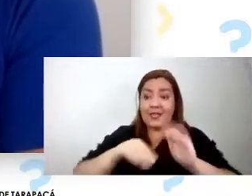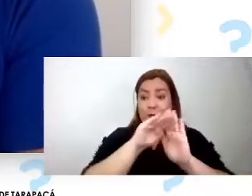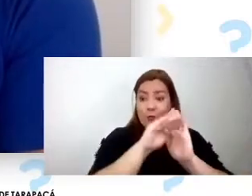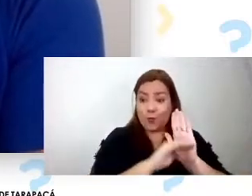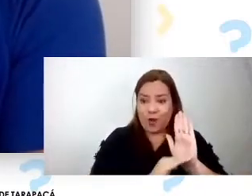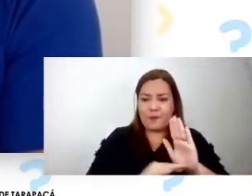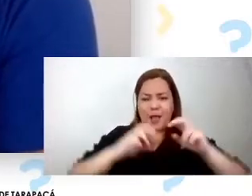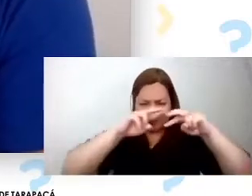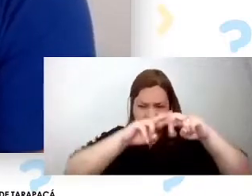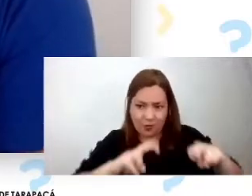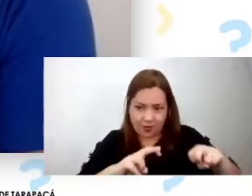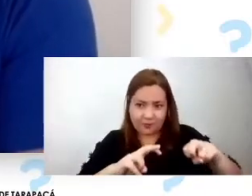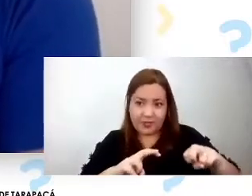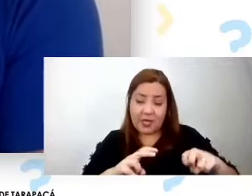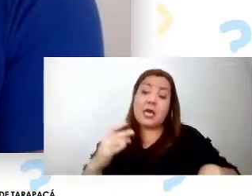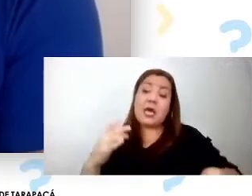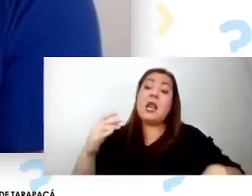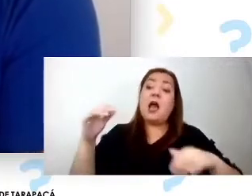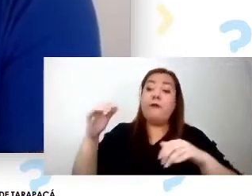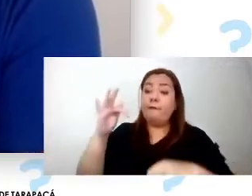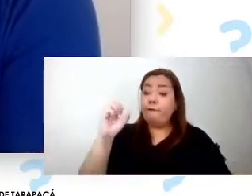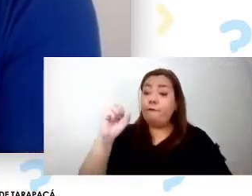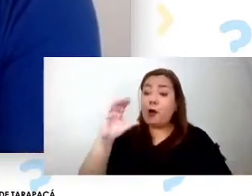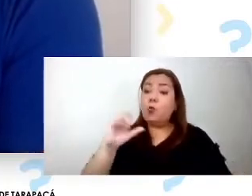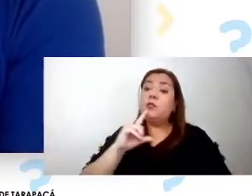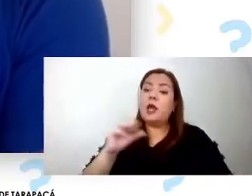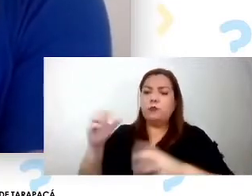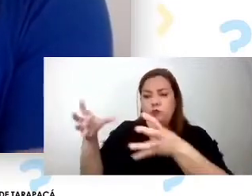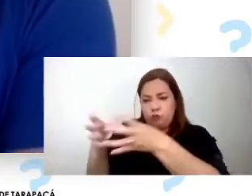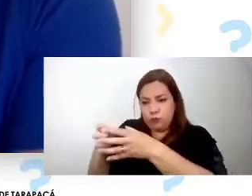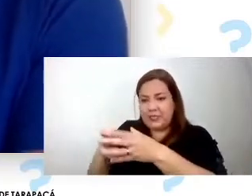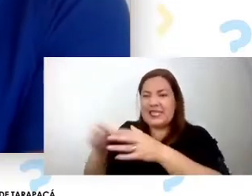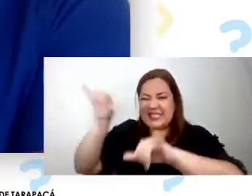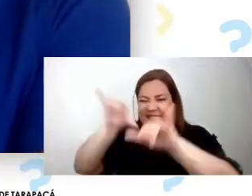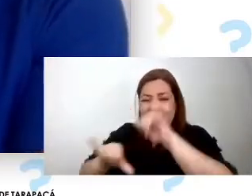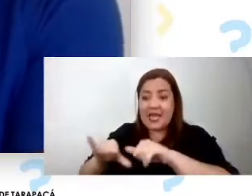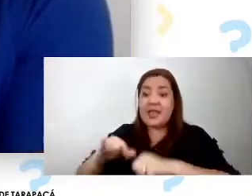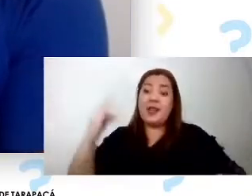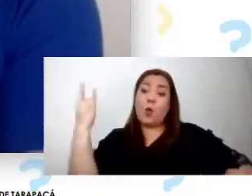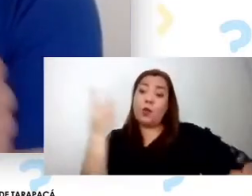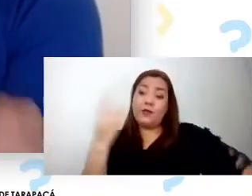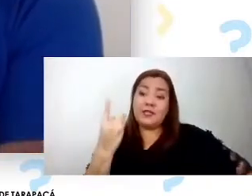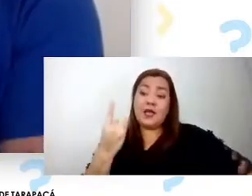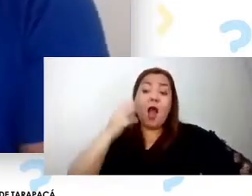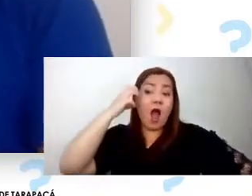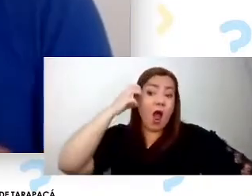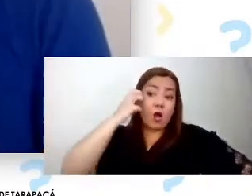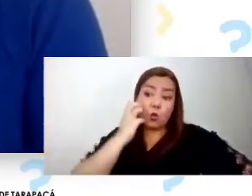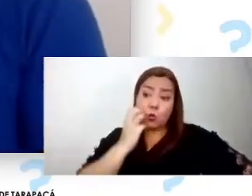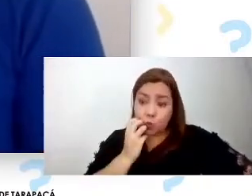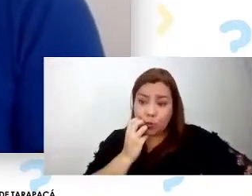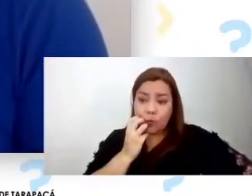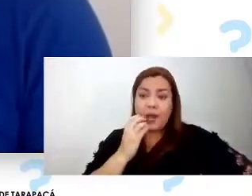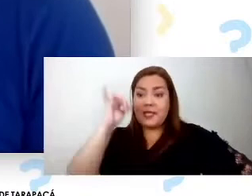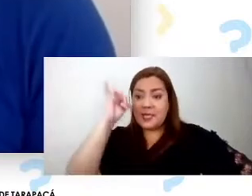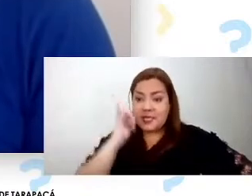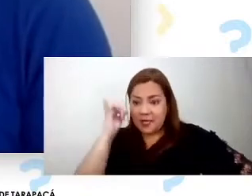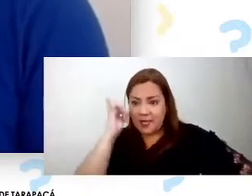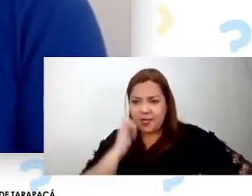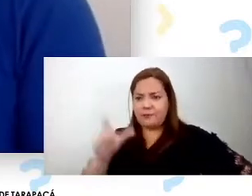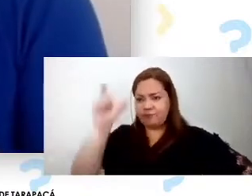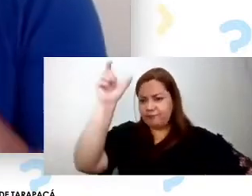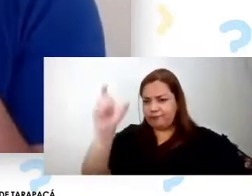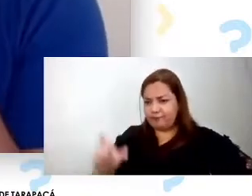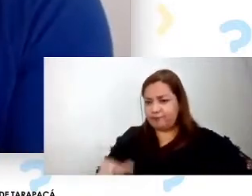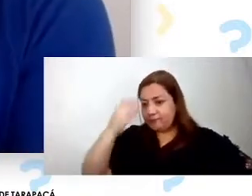Explora. Hablamos de la Facultad de Ciencias de la Universidad Arturo Prat Iquique, a través de su académica y decana